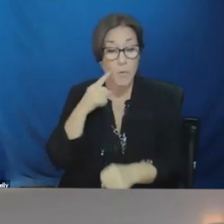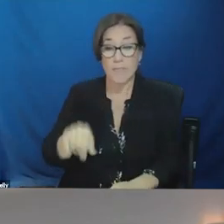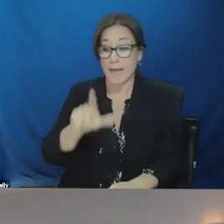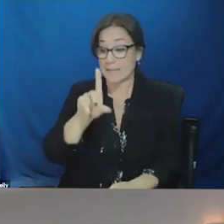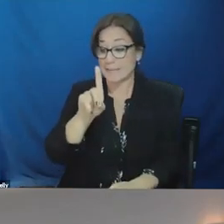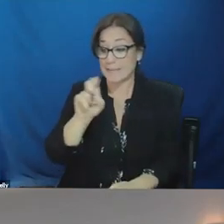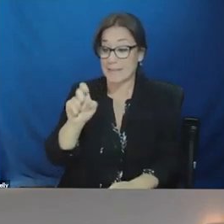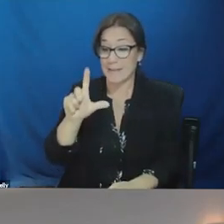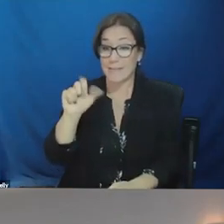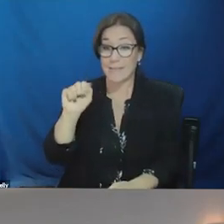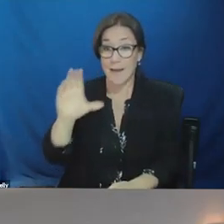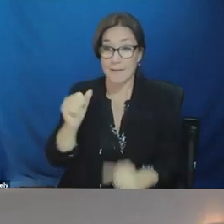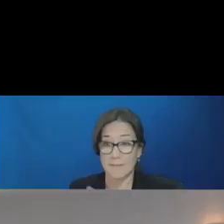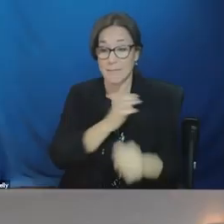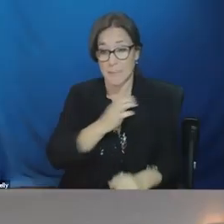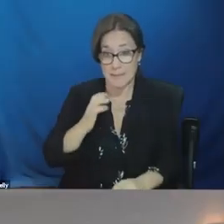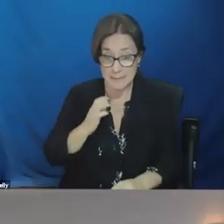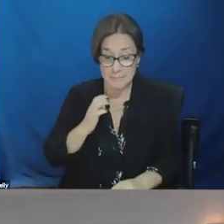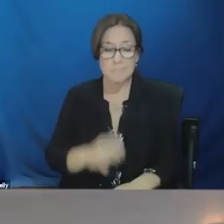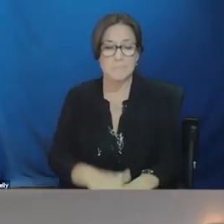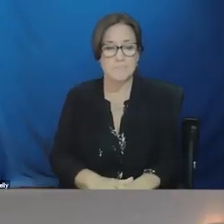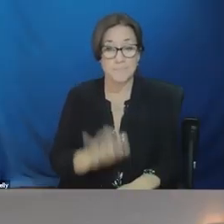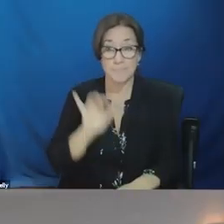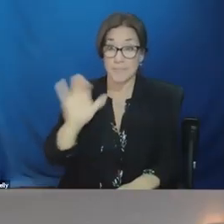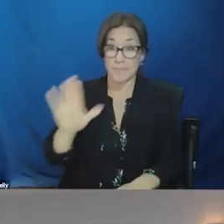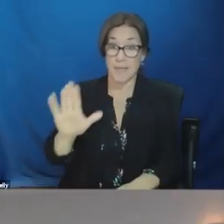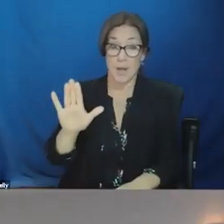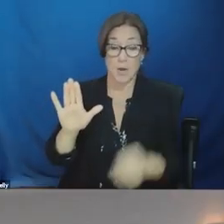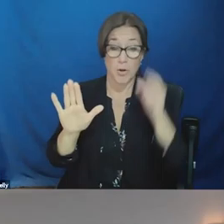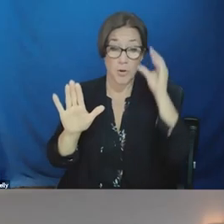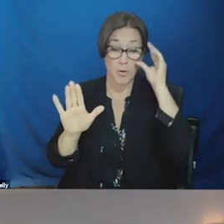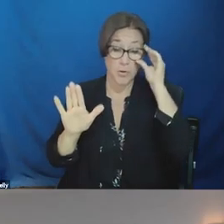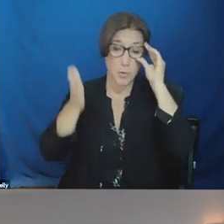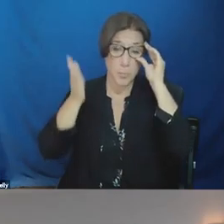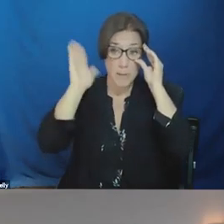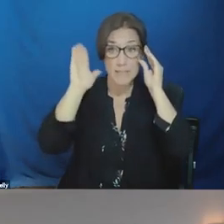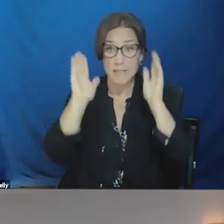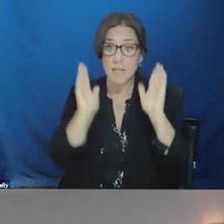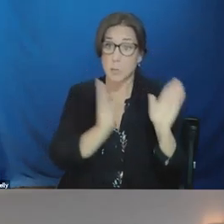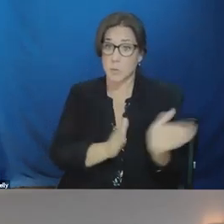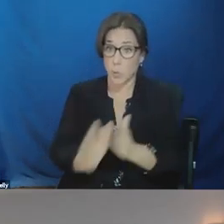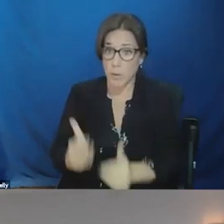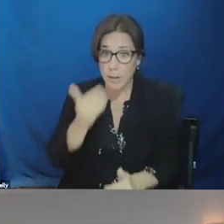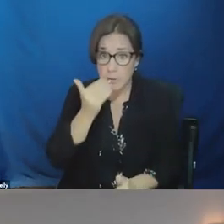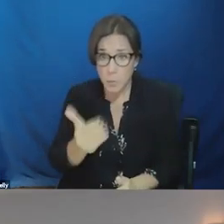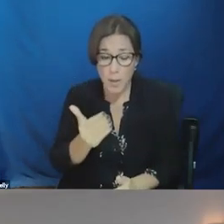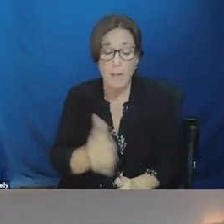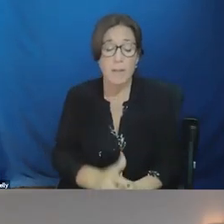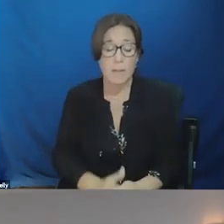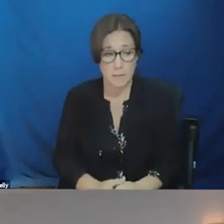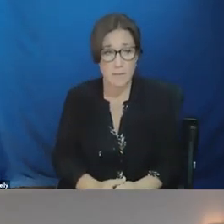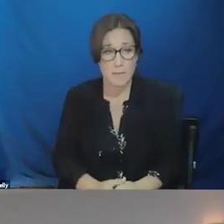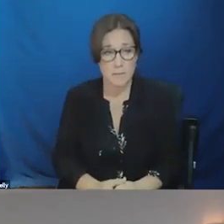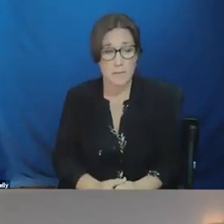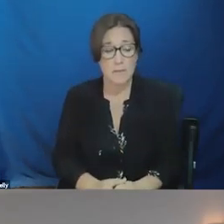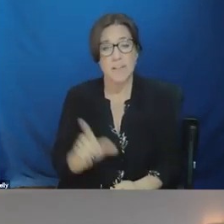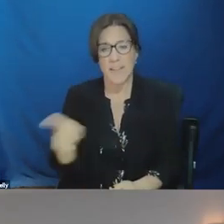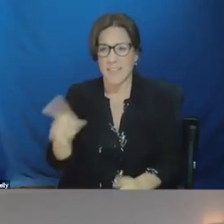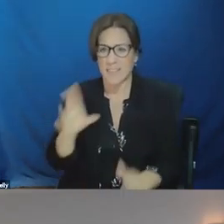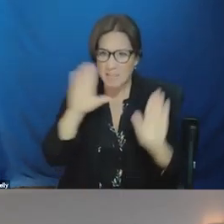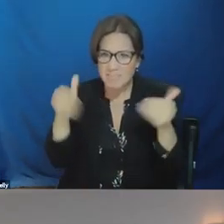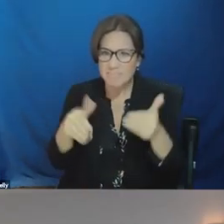bien organizada y creo que las recomendaciones son muy importantes y más que nada están enfocadas en los estudiantes entonces